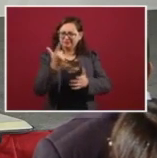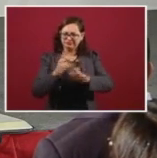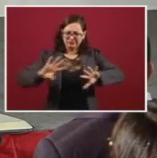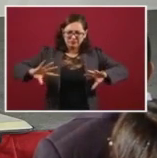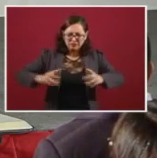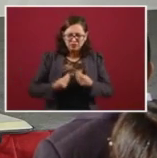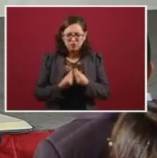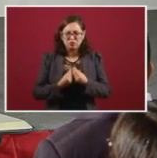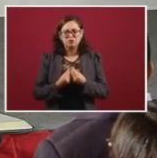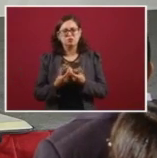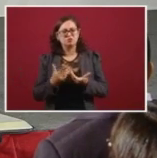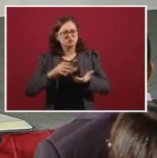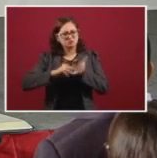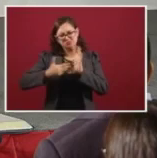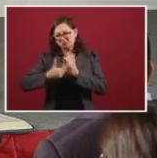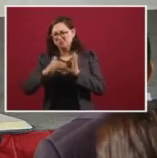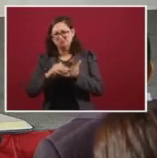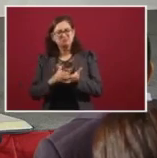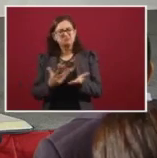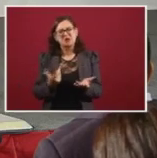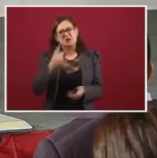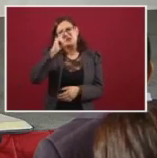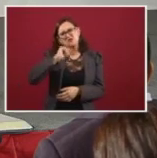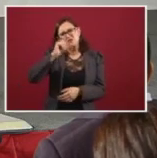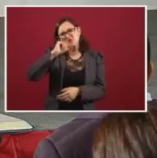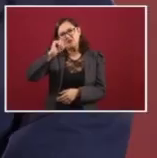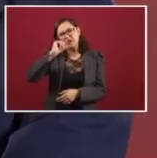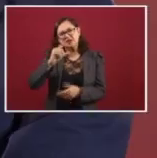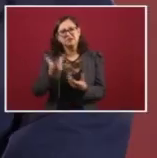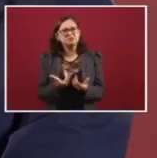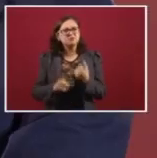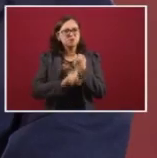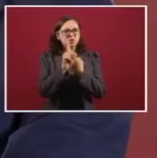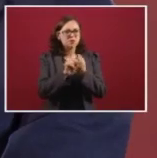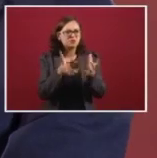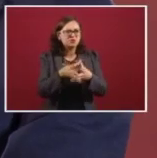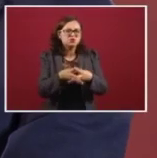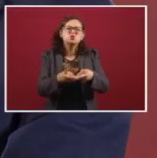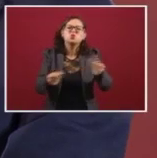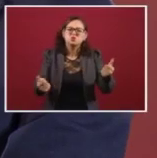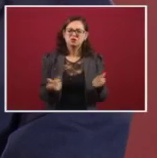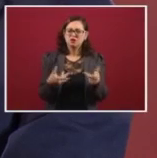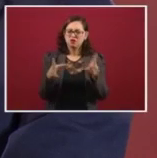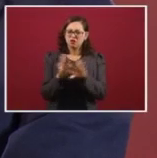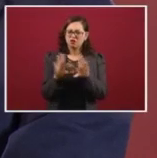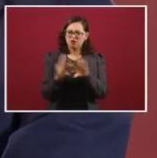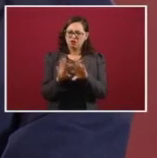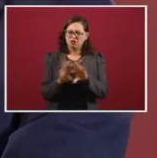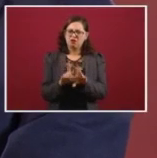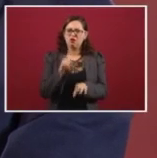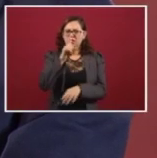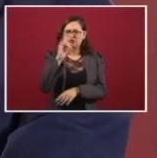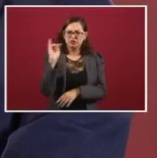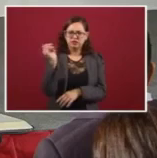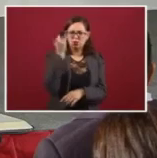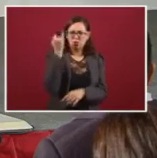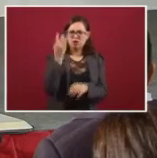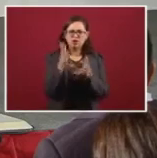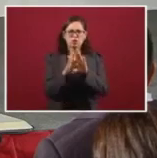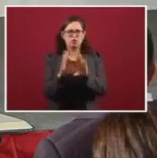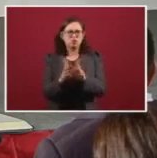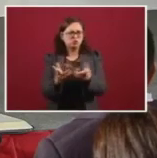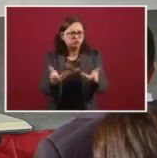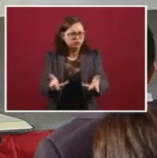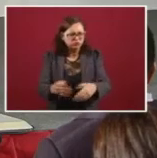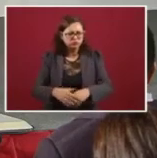conjunta pues pareciera que no está funcionando? O sea, ¿qué solución se va a emprender para allá, para Tijuana? Gracias.